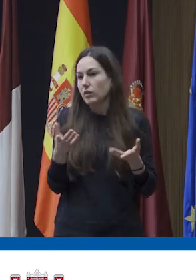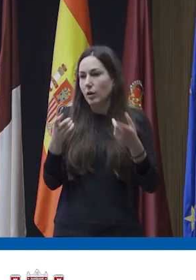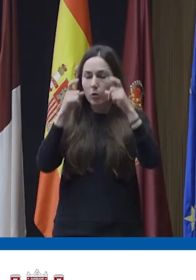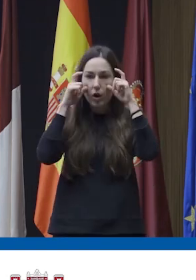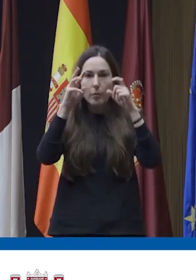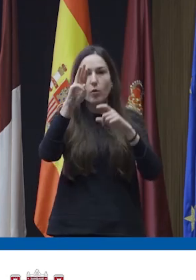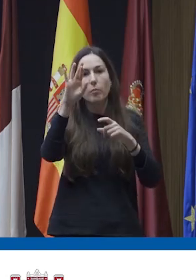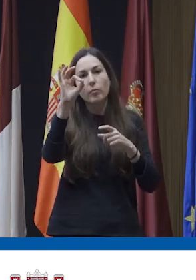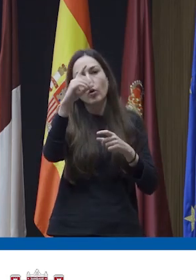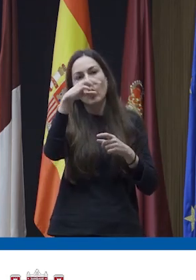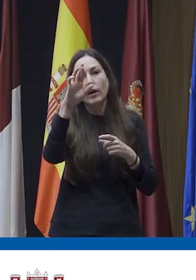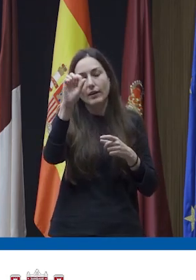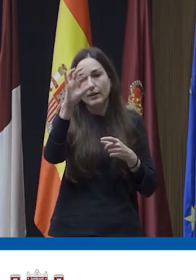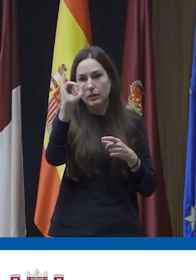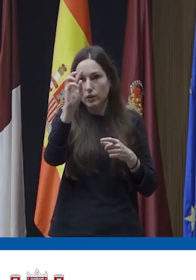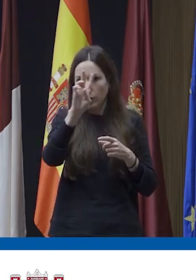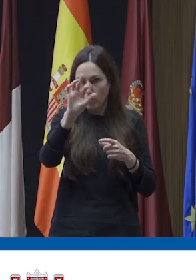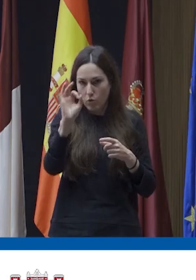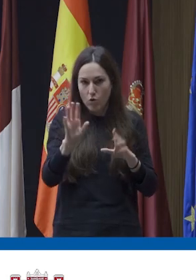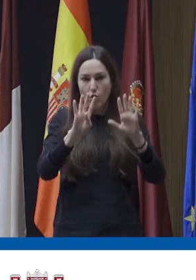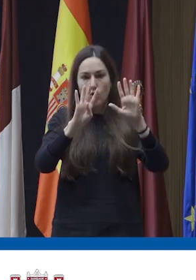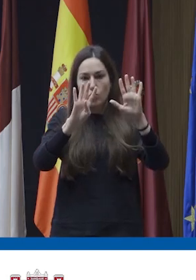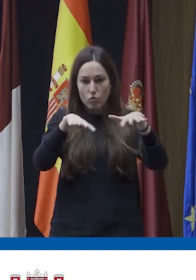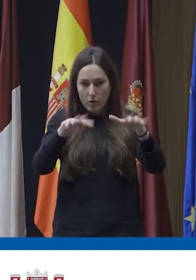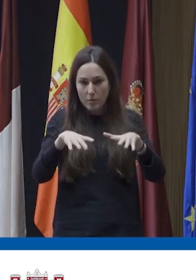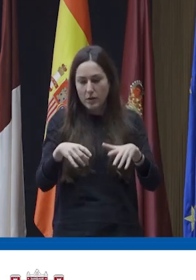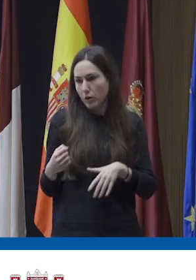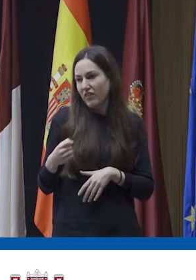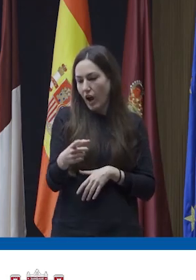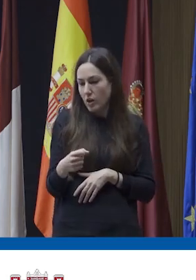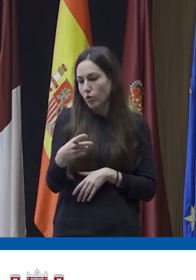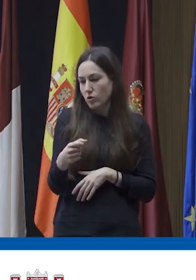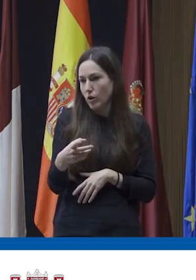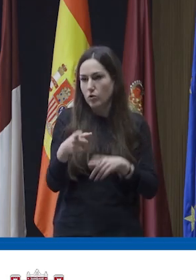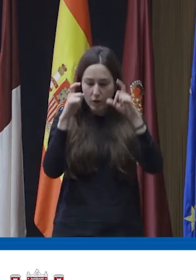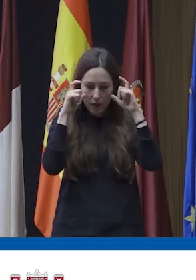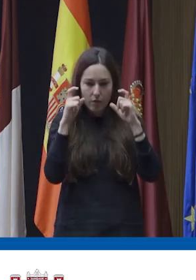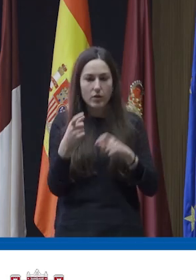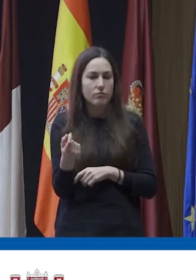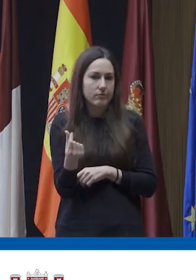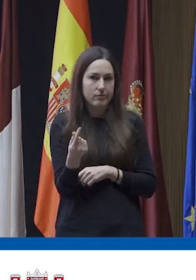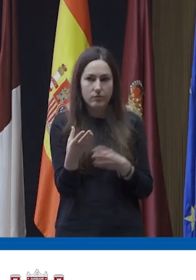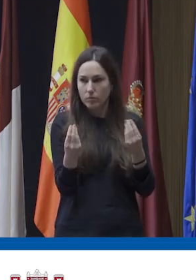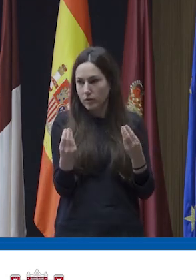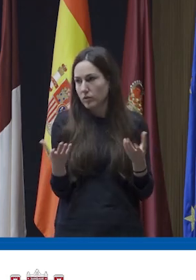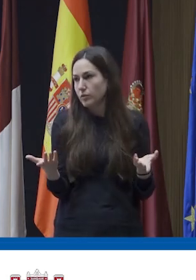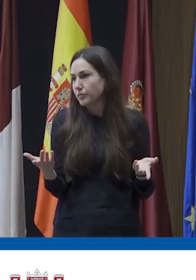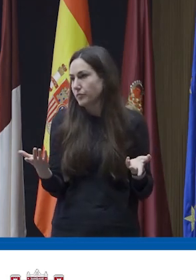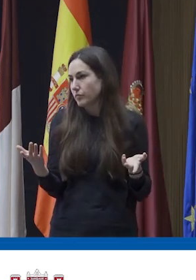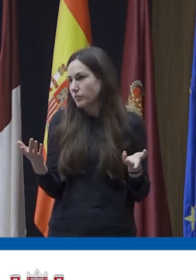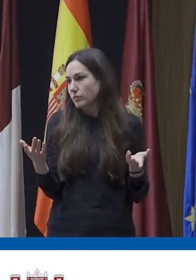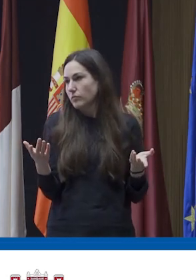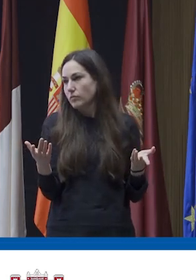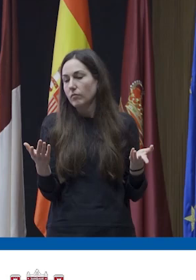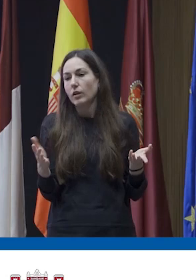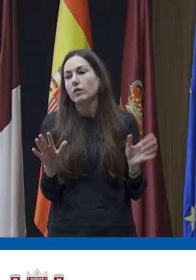cada 9 meses para gastarnos mucho dinero, porque los progresivos valen mucho dinero, no tiene ningún sentido. Entonces, eso es